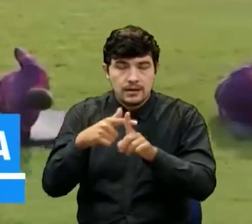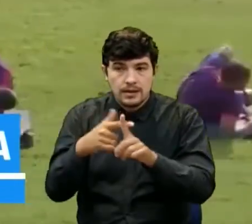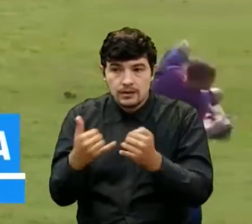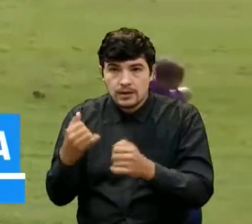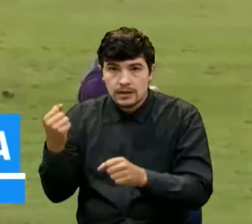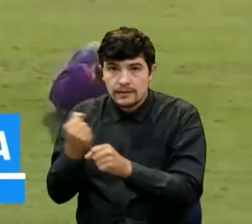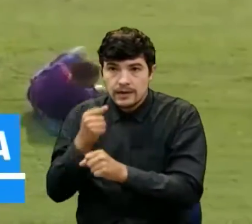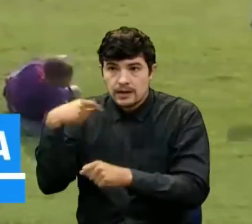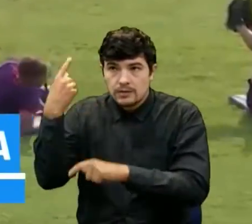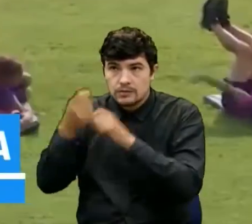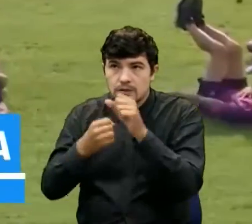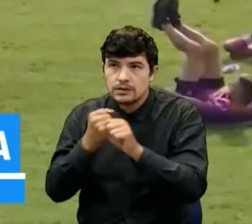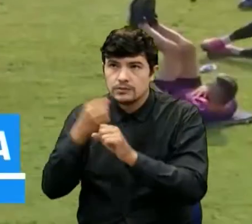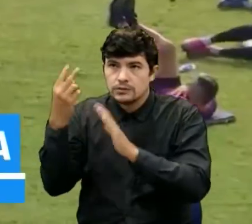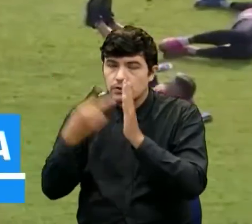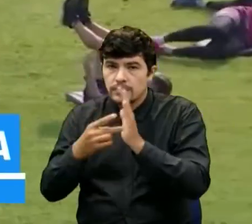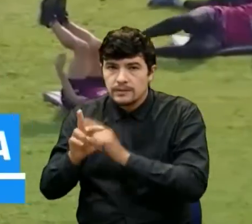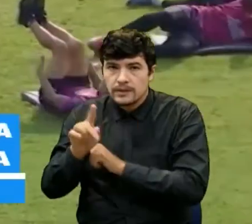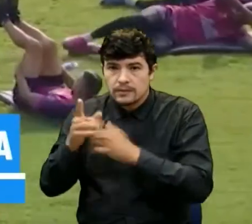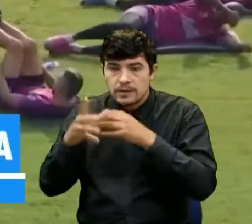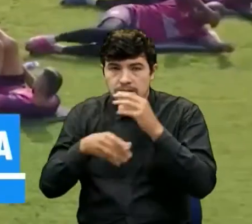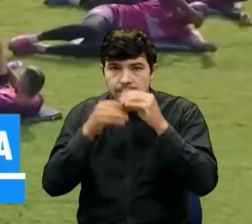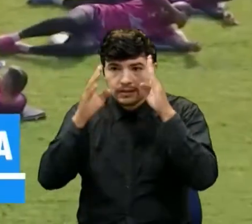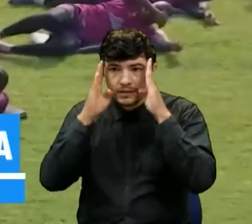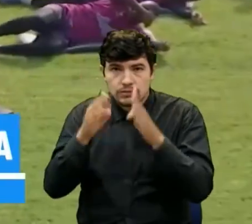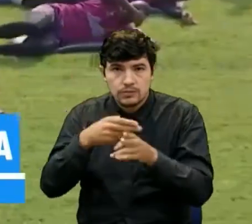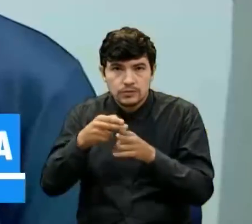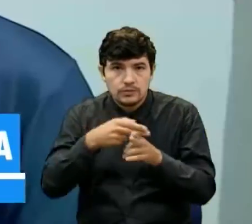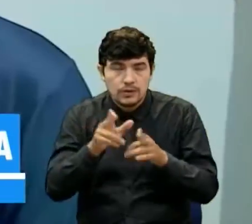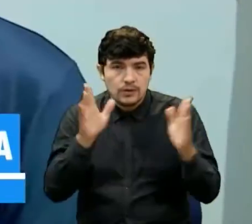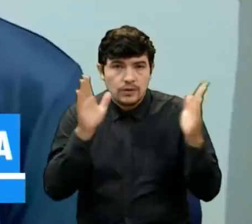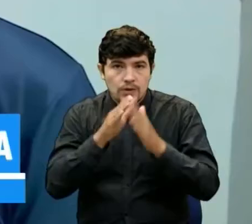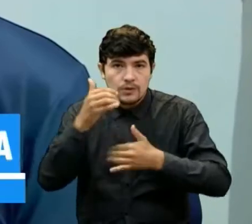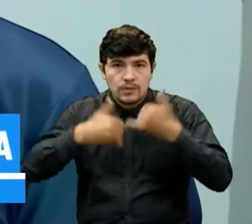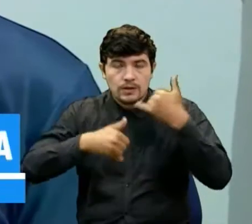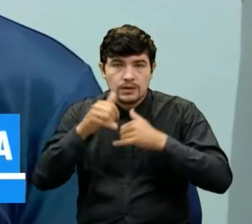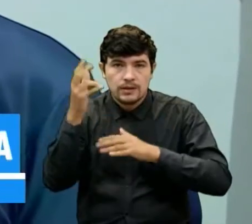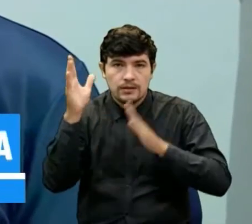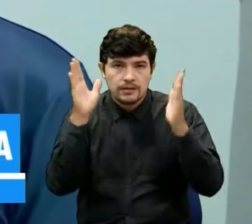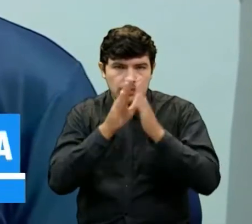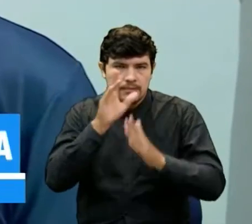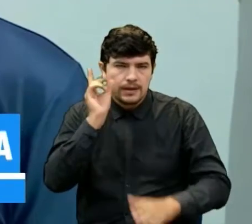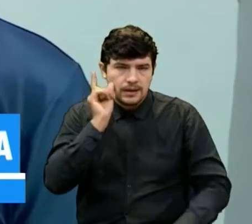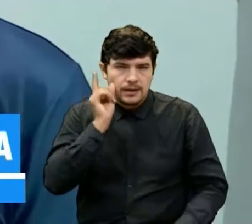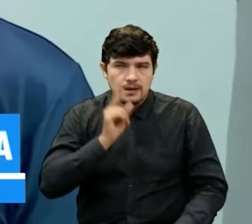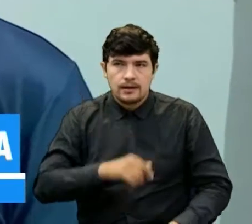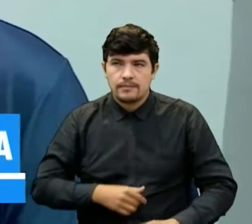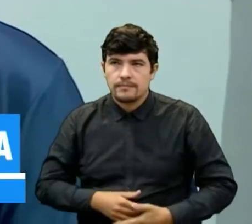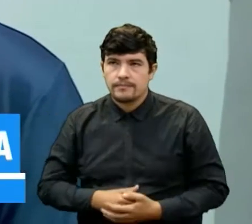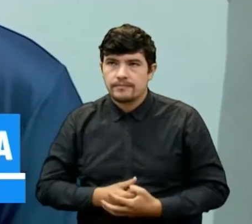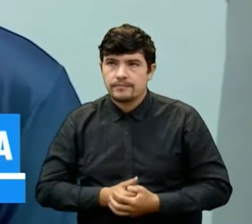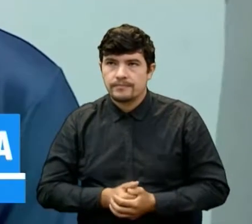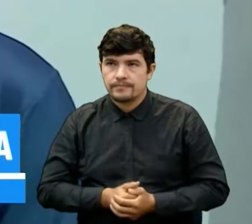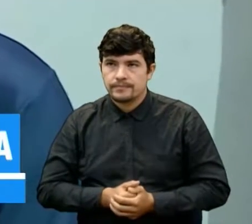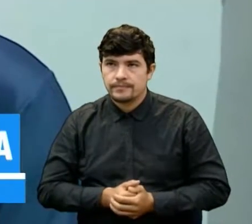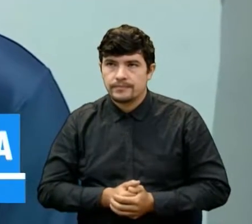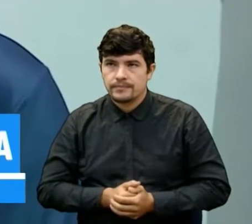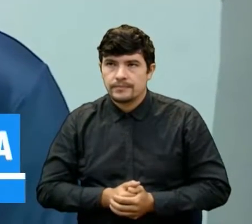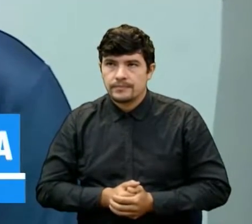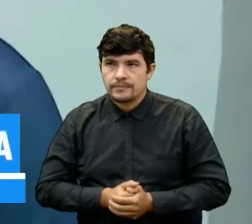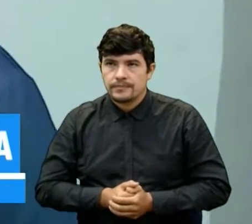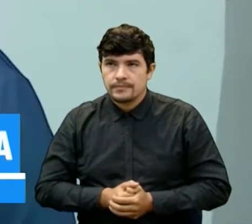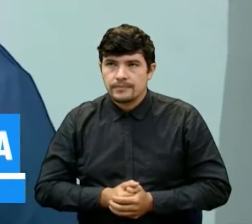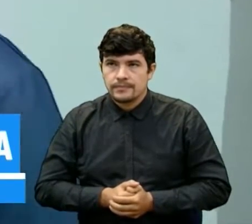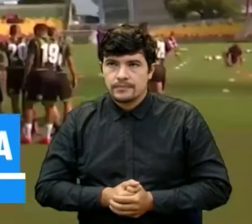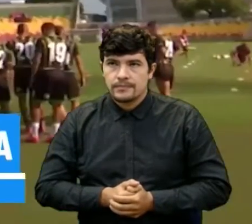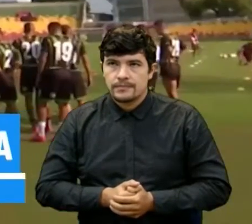pensando en el año 2021, sin descuidar lo que se viene ante el Deportivo Pereira. Más que nada, primero lo que tenemos acá. En base a eso, después pensar